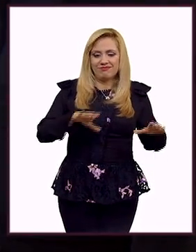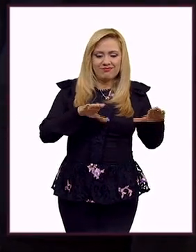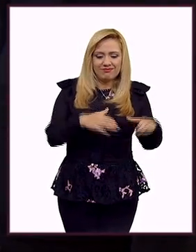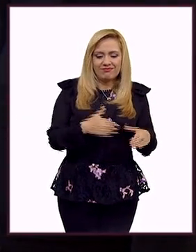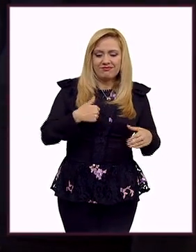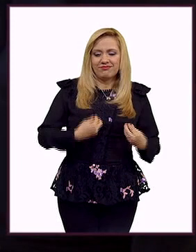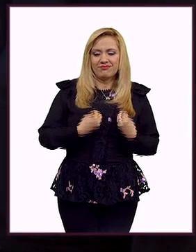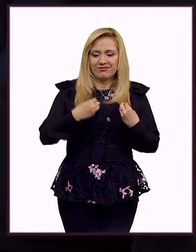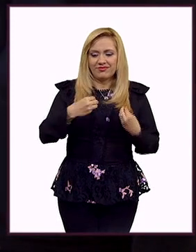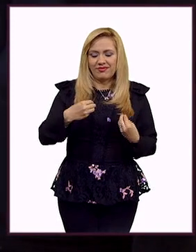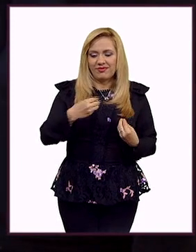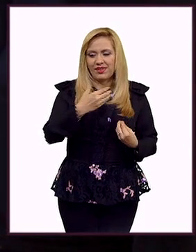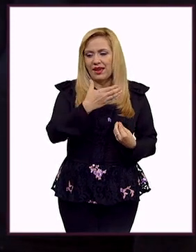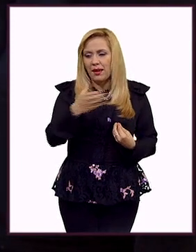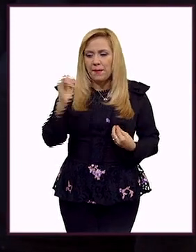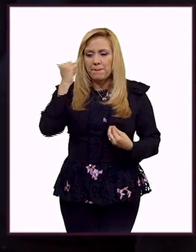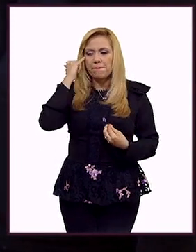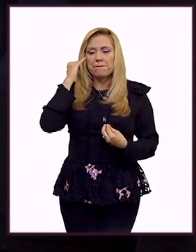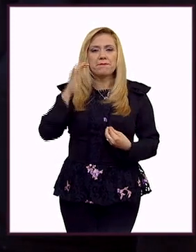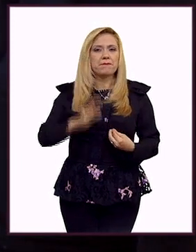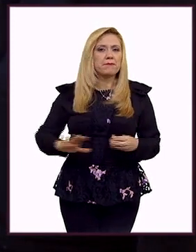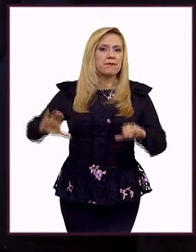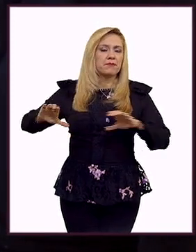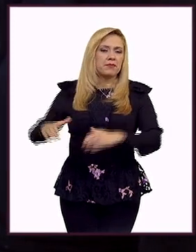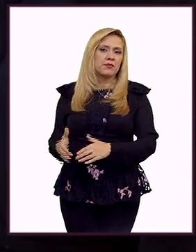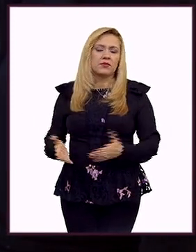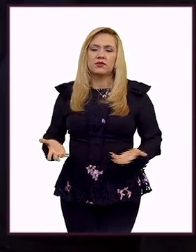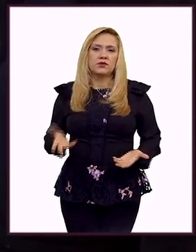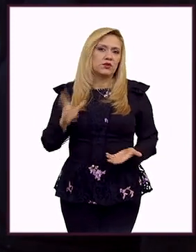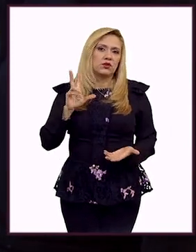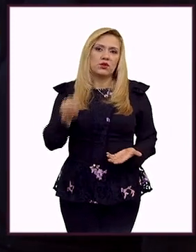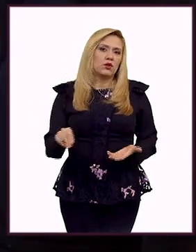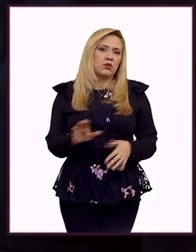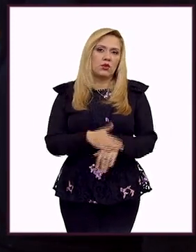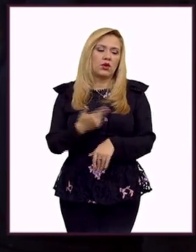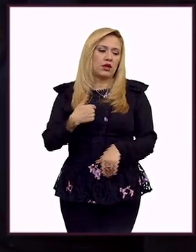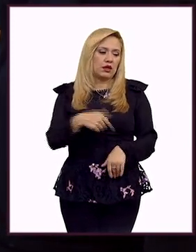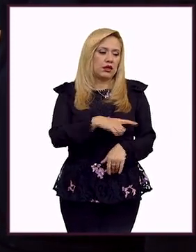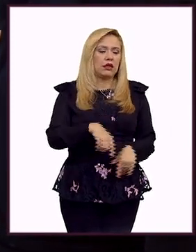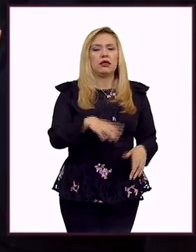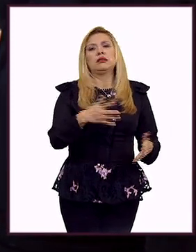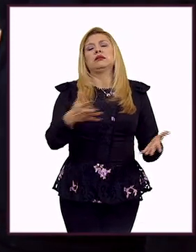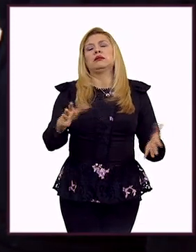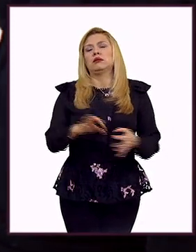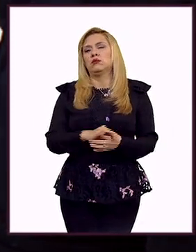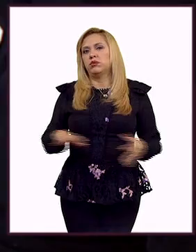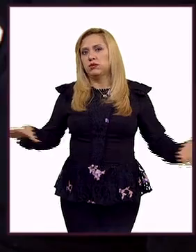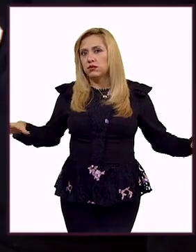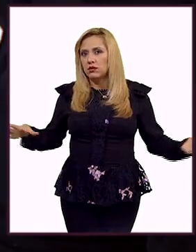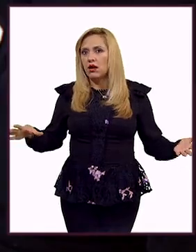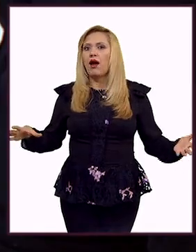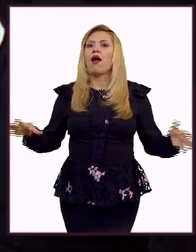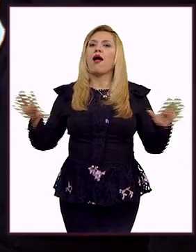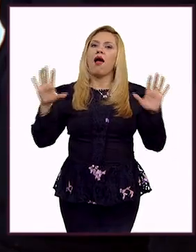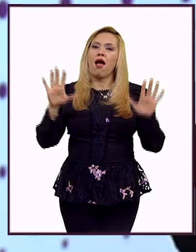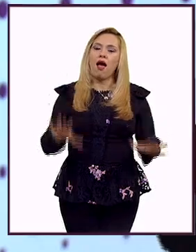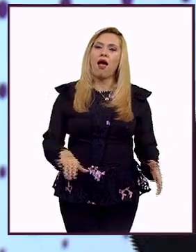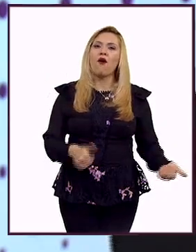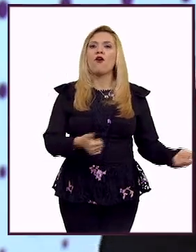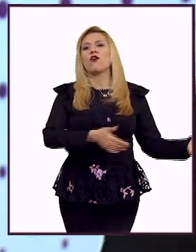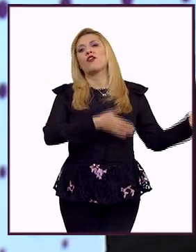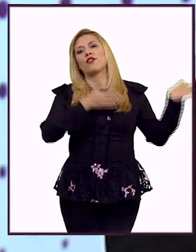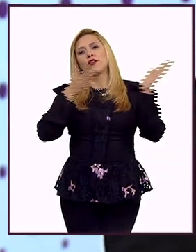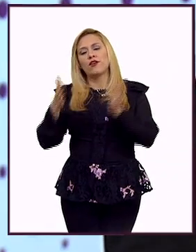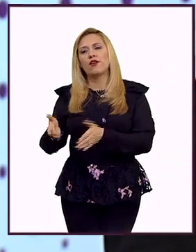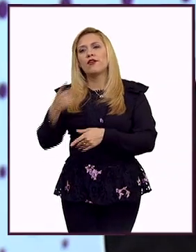o como población indígena. Y yo digo que no, porque esto va a afectar. Y entonces se introducen otra serie de elementos para